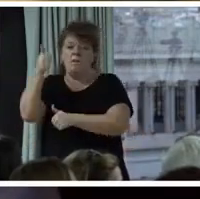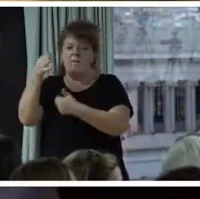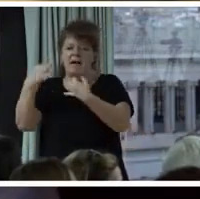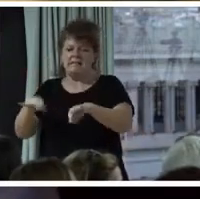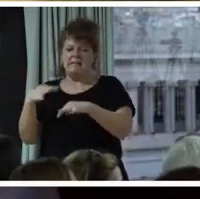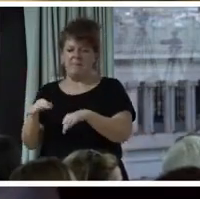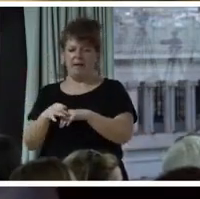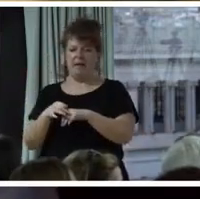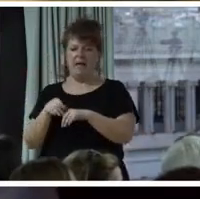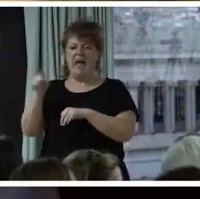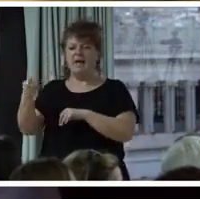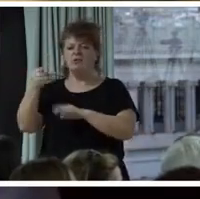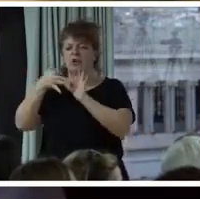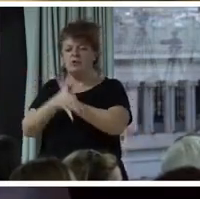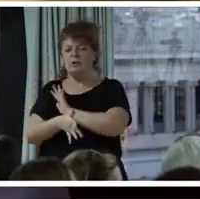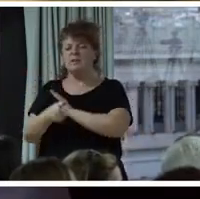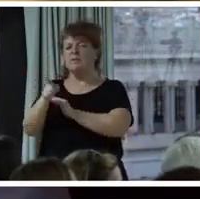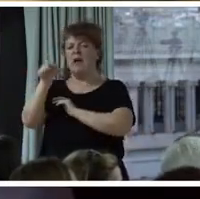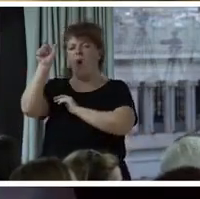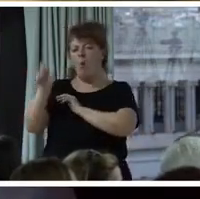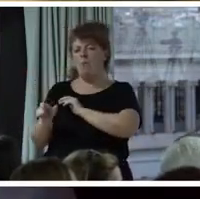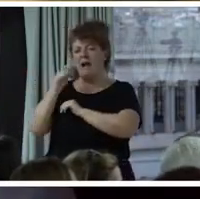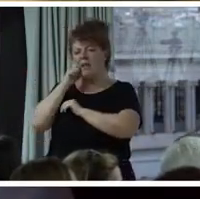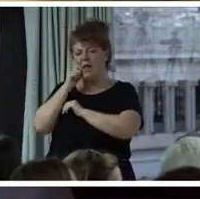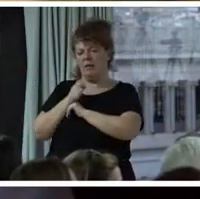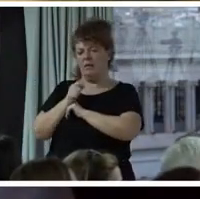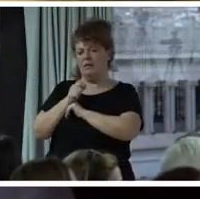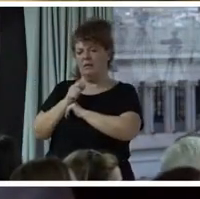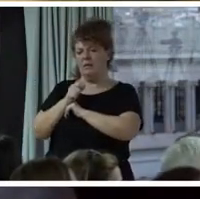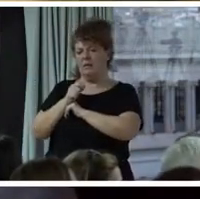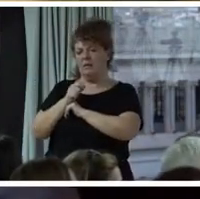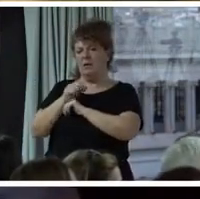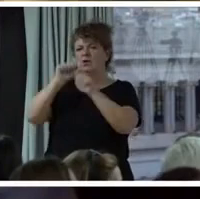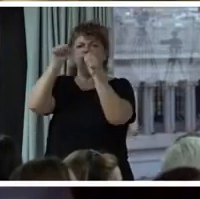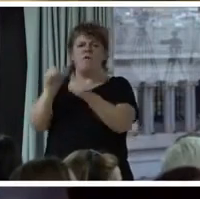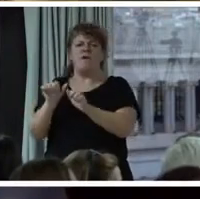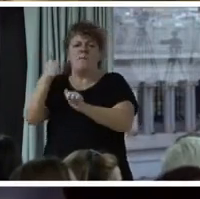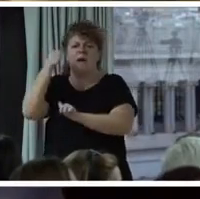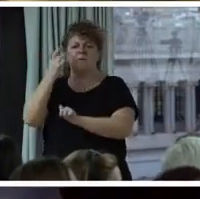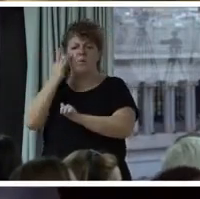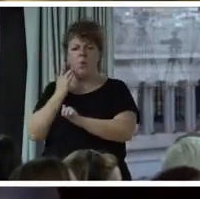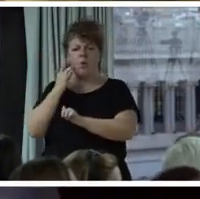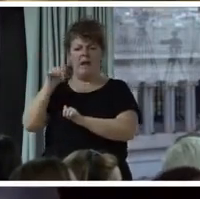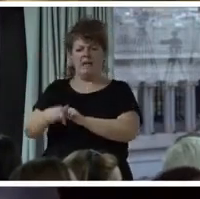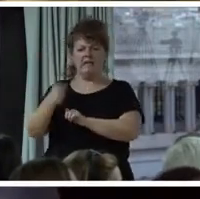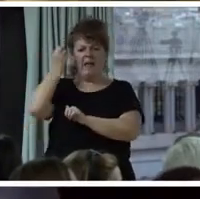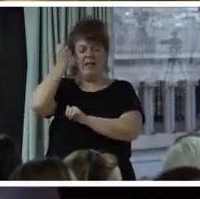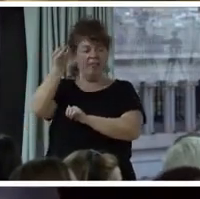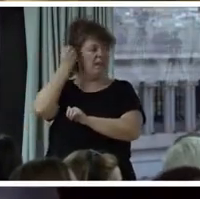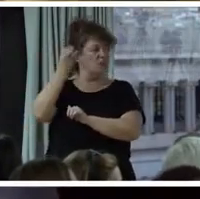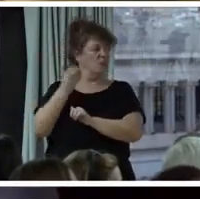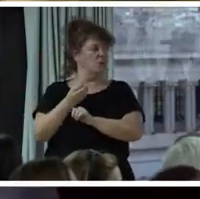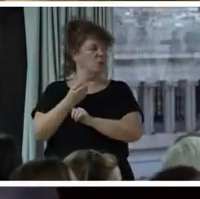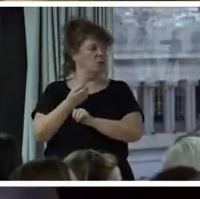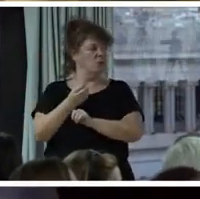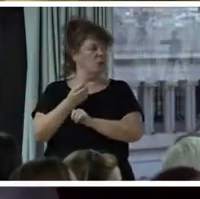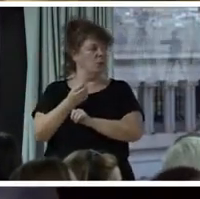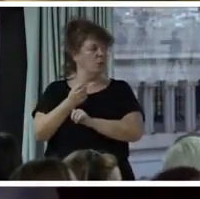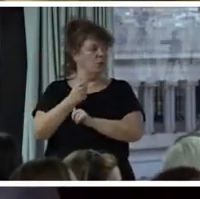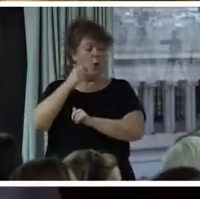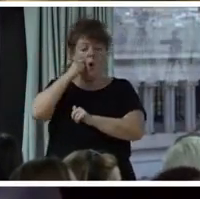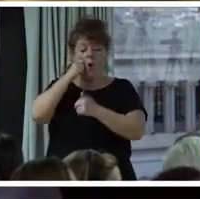eso es también lo que significa la humanidad en su forma más pura en este discurso de rehumanización